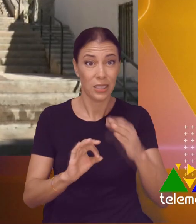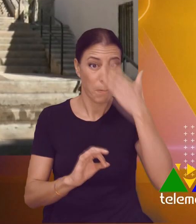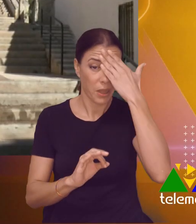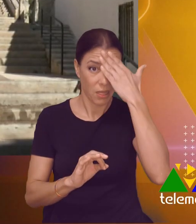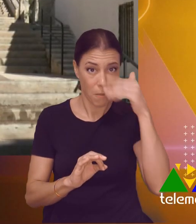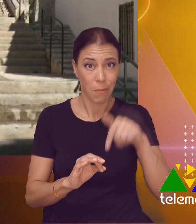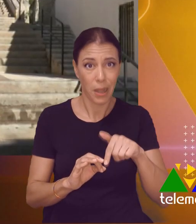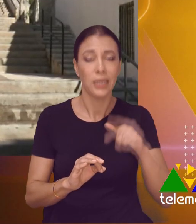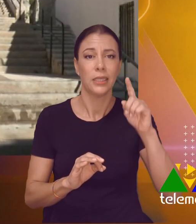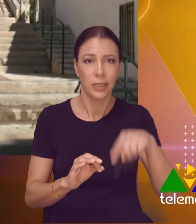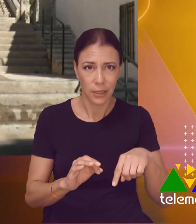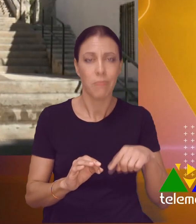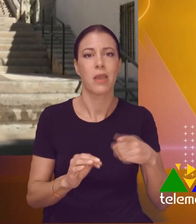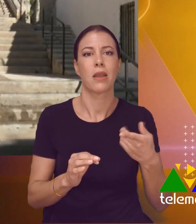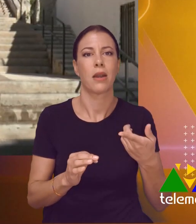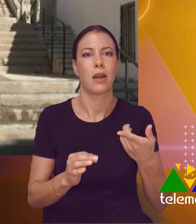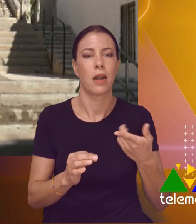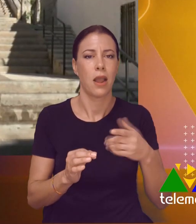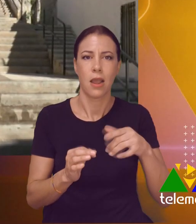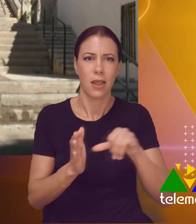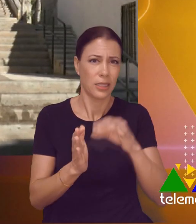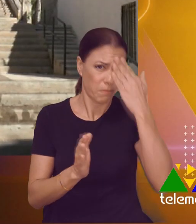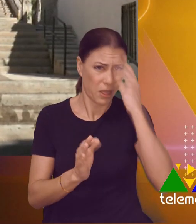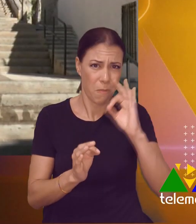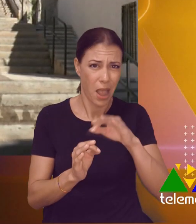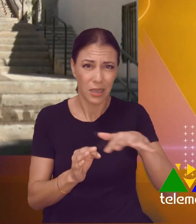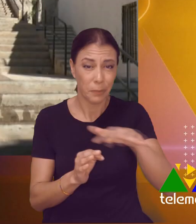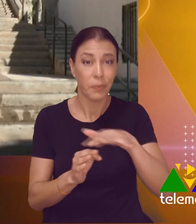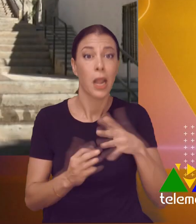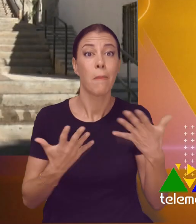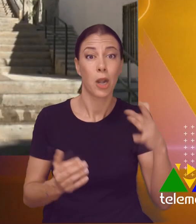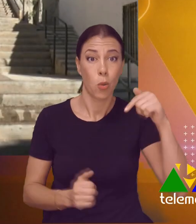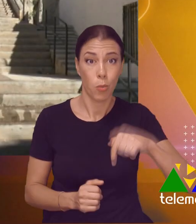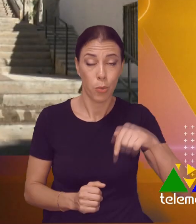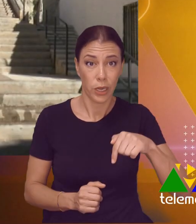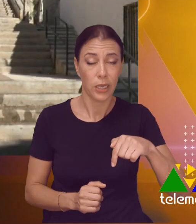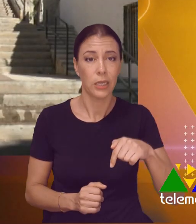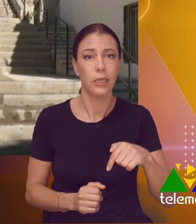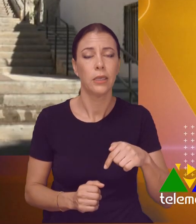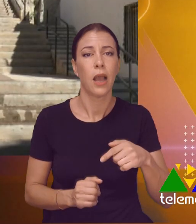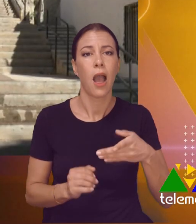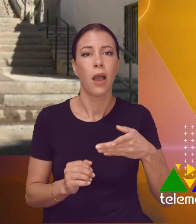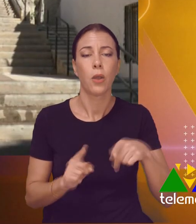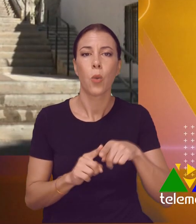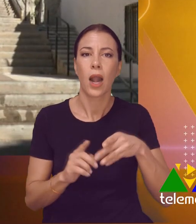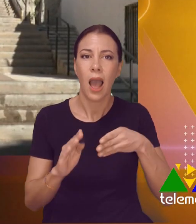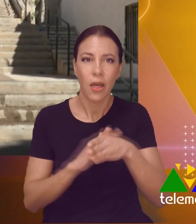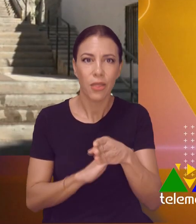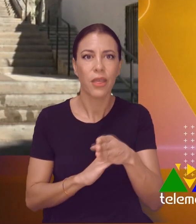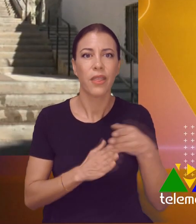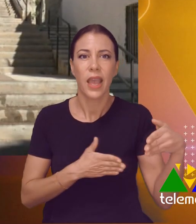calle Portuguesa eran las dos calles principales, y la calle La Parrilla, que eran las calles principales. Y por este lado se